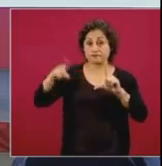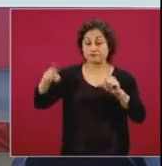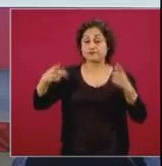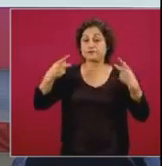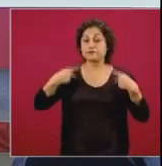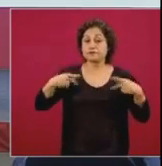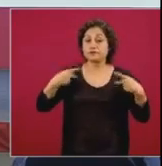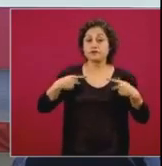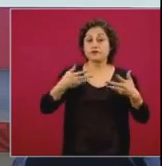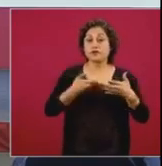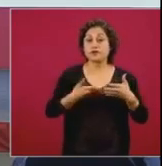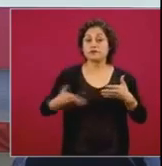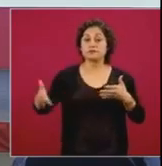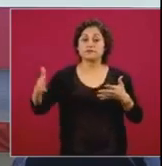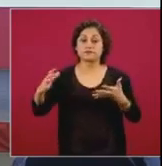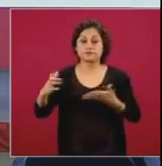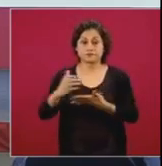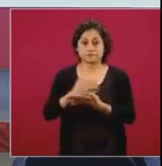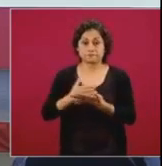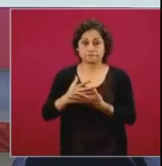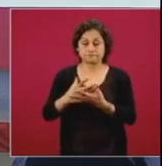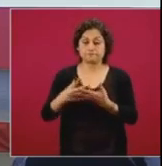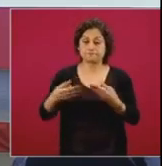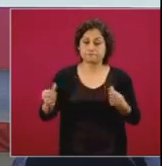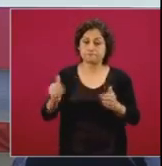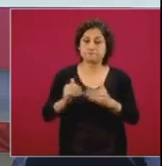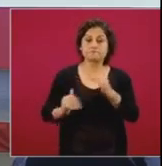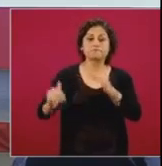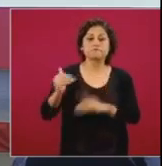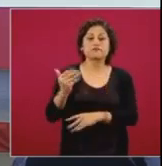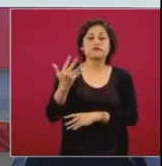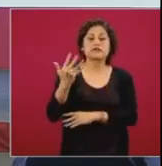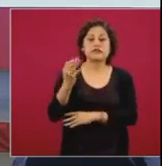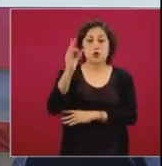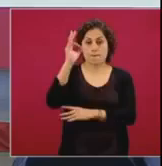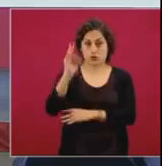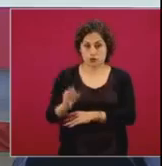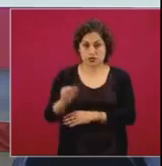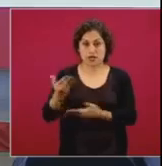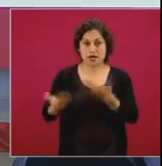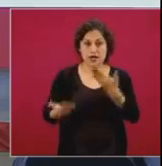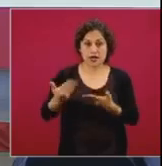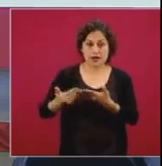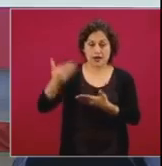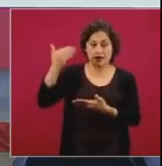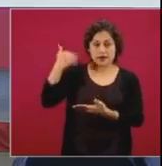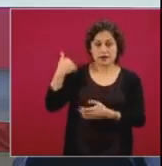que han recuperado su salud, que se incrementa un 5% con respecto